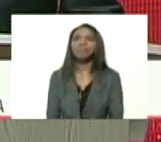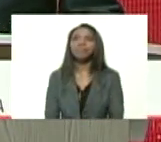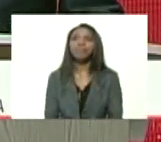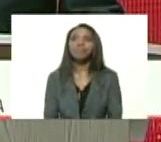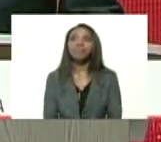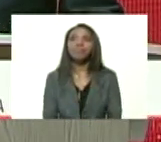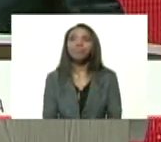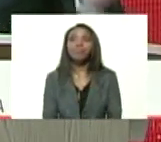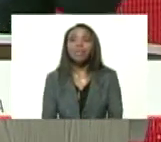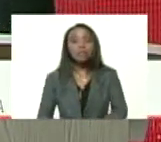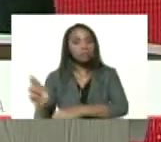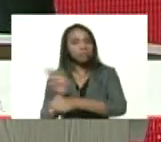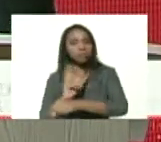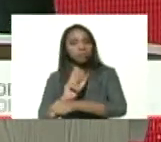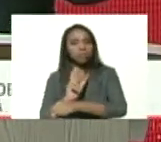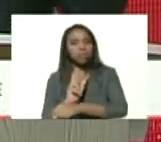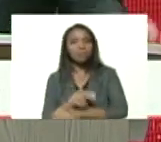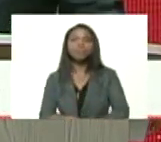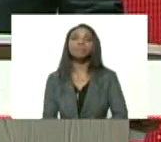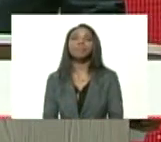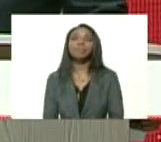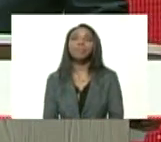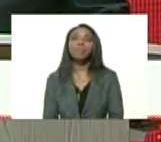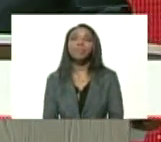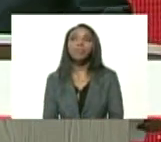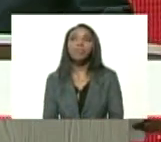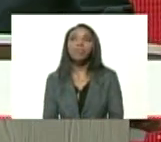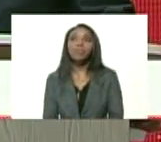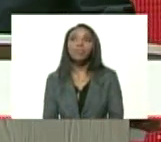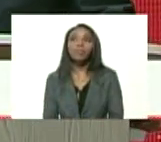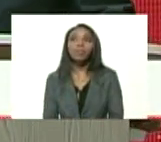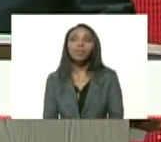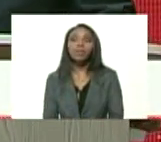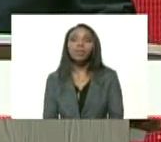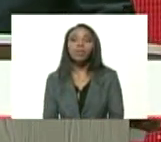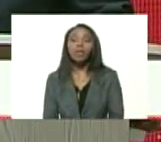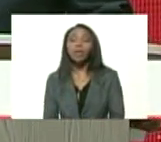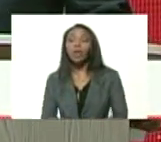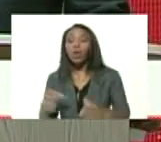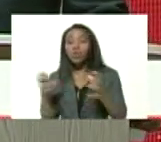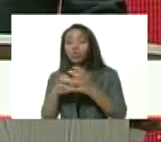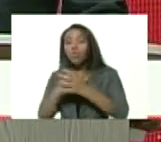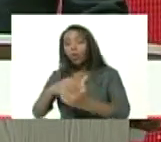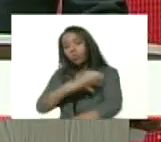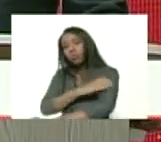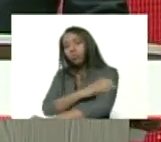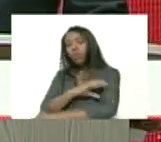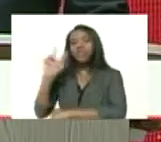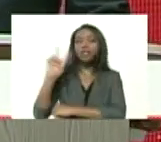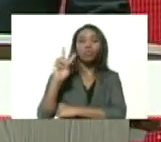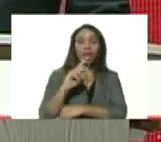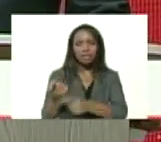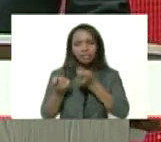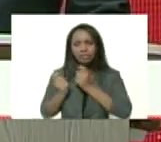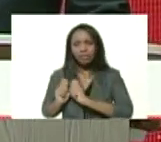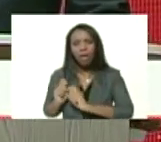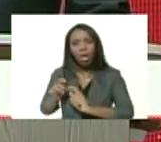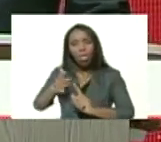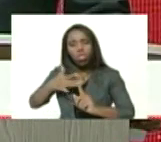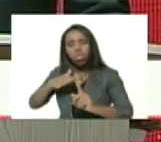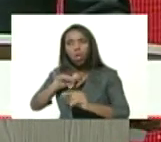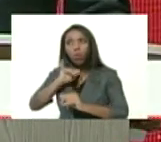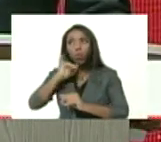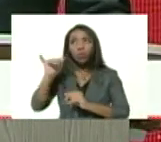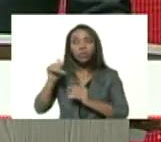Rápidamente, los personeros, los corifeos de la ultraderecha venezolana, trataron de desvirtuar la denuncia.